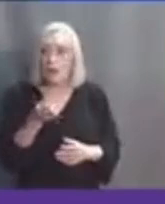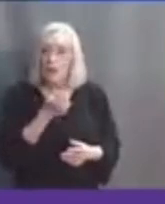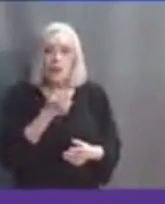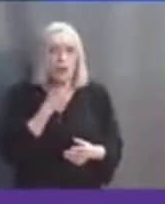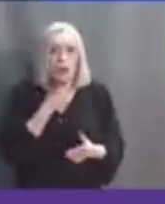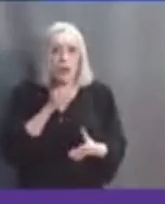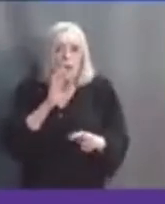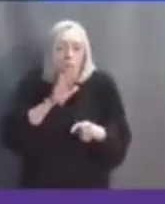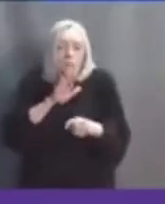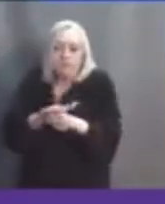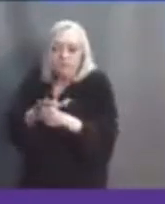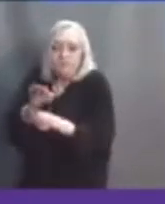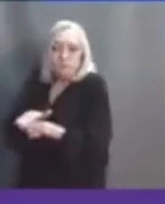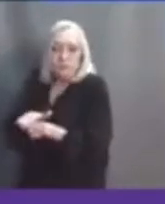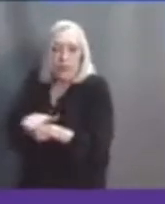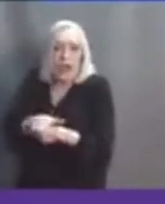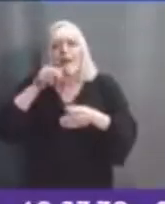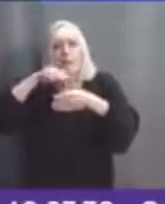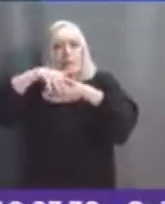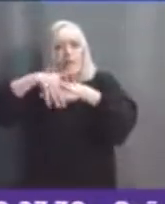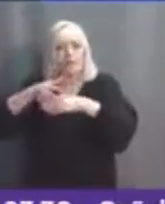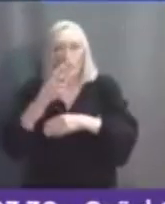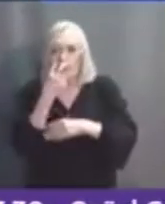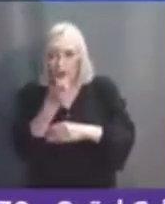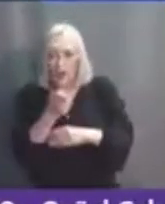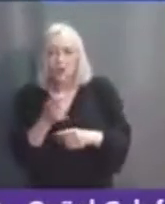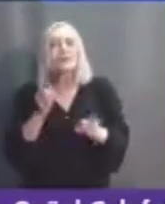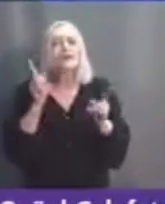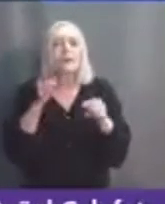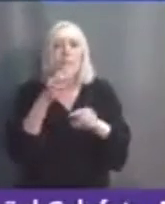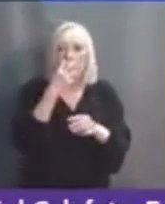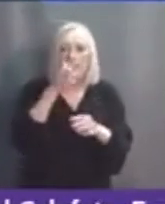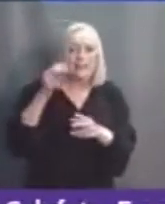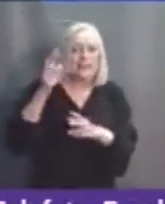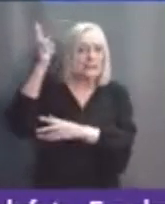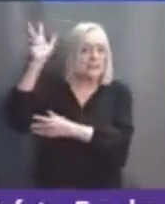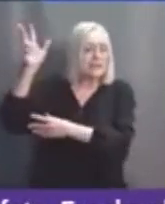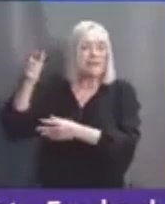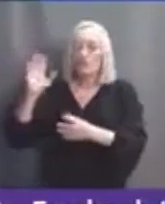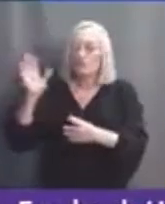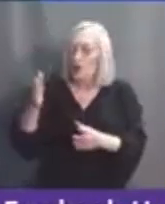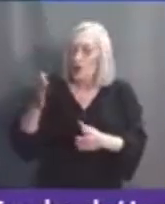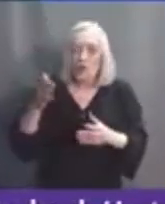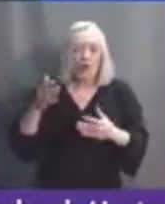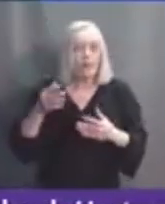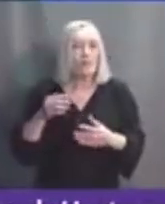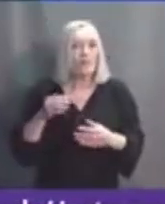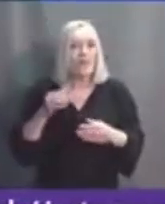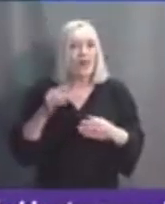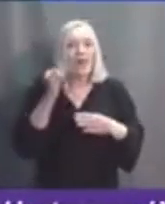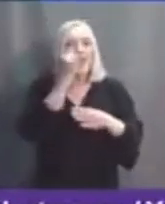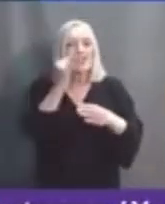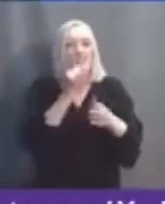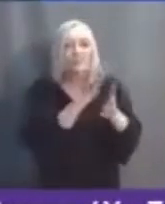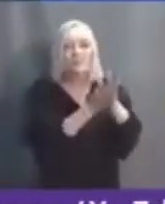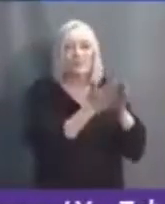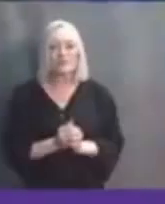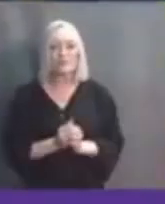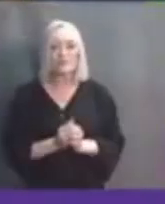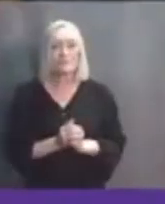generan trabajo en Santa Cruz es hora de poner en marcha la zona franca industrial y